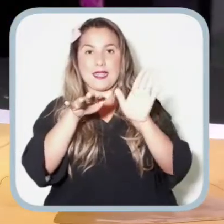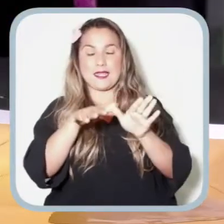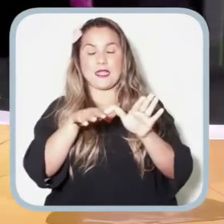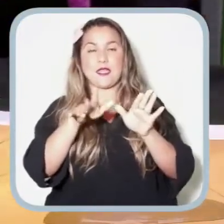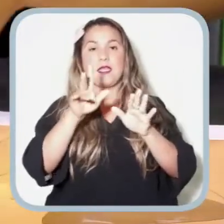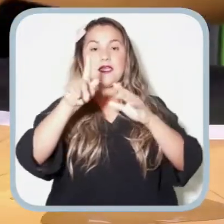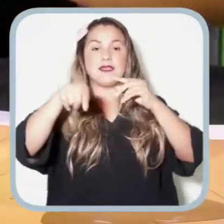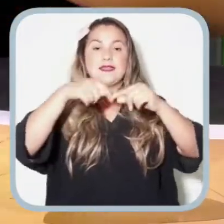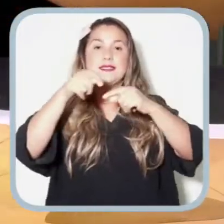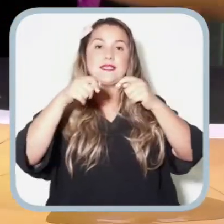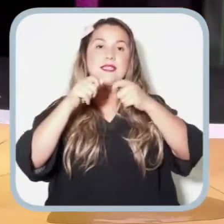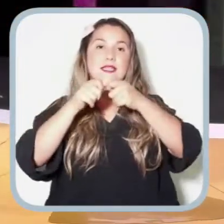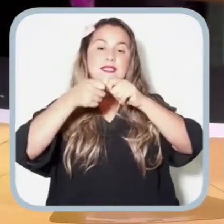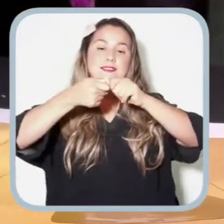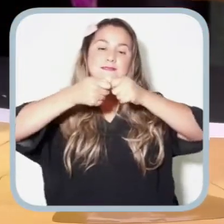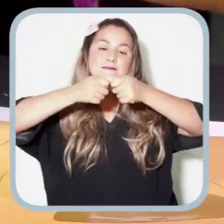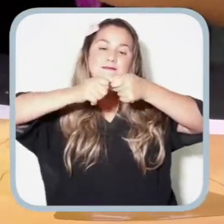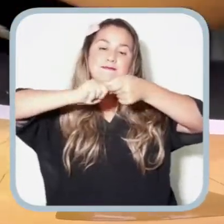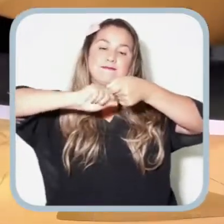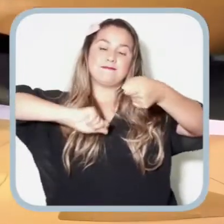pedacito de masking